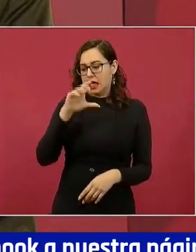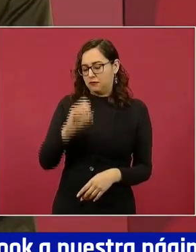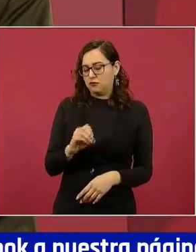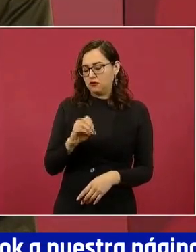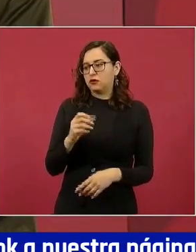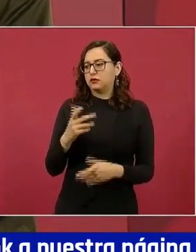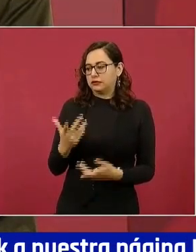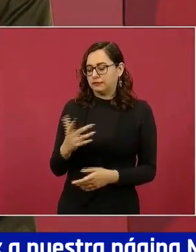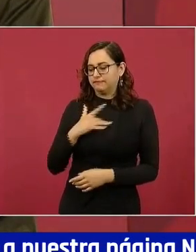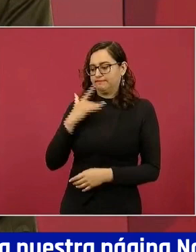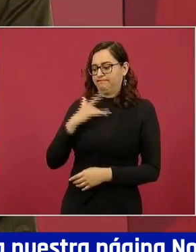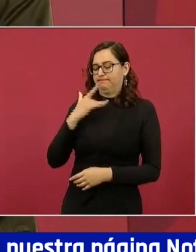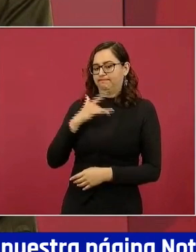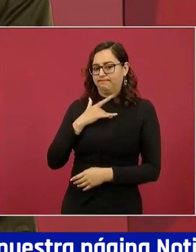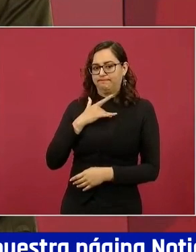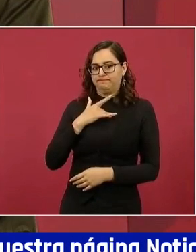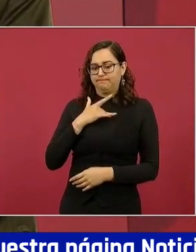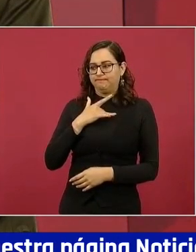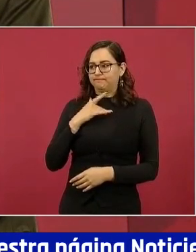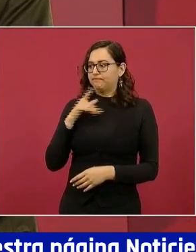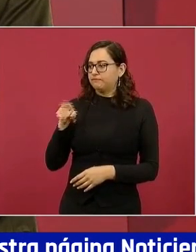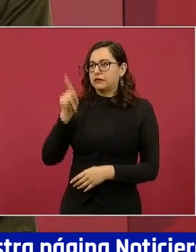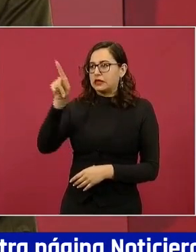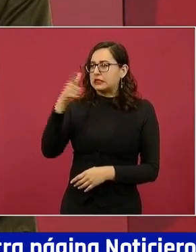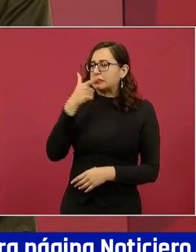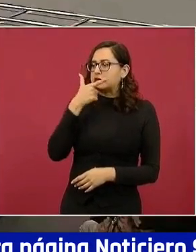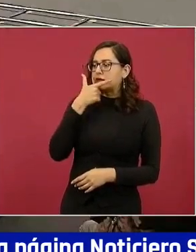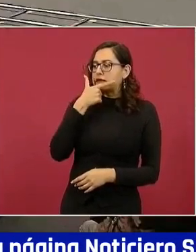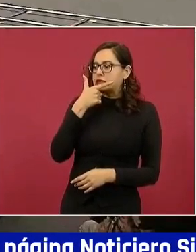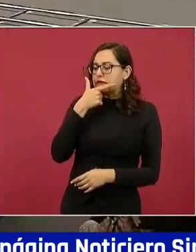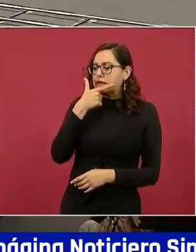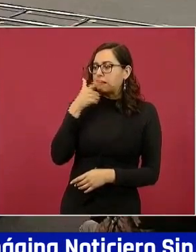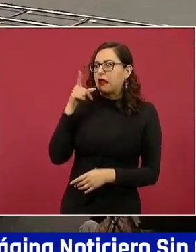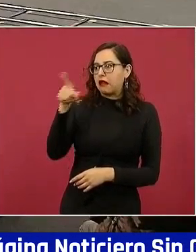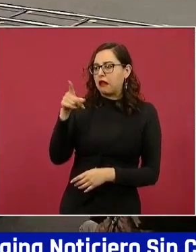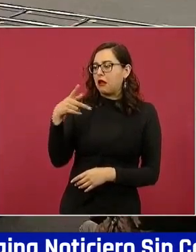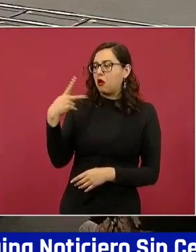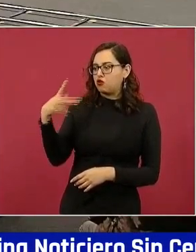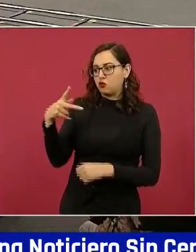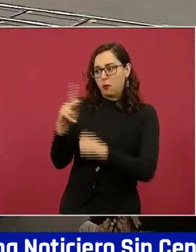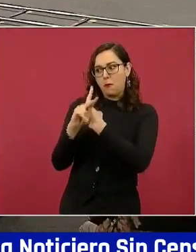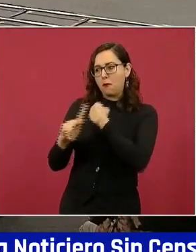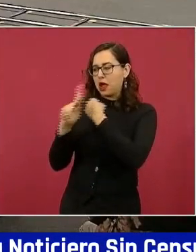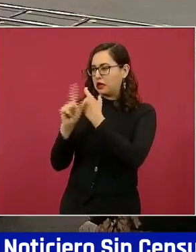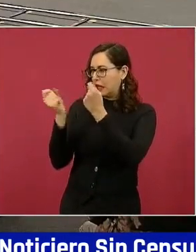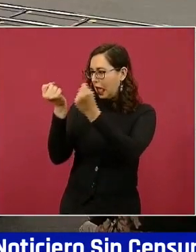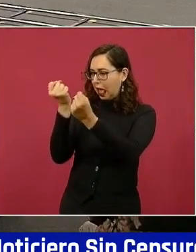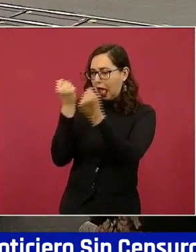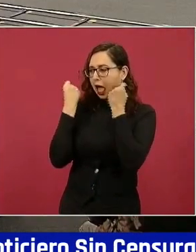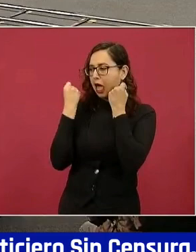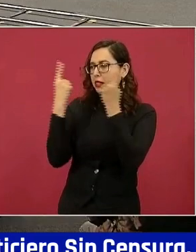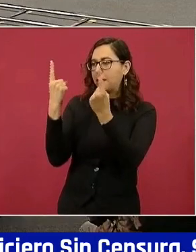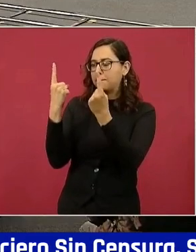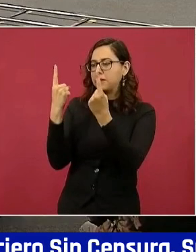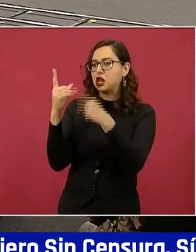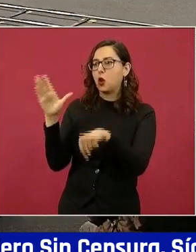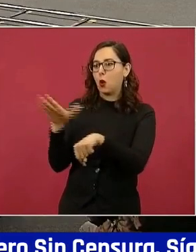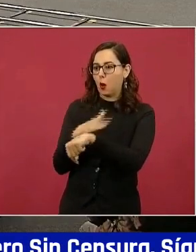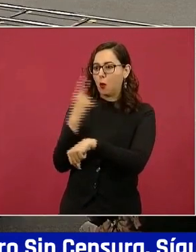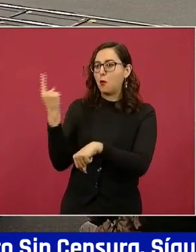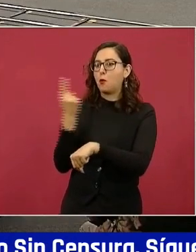de las cosas que más admiraba del Reino Unido, del país de Jeremy Corbyn, era